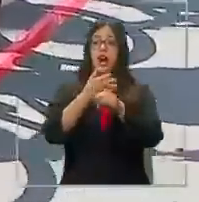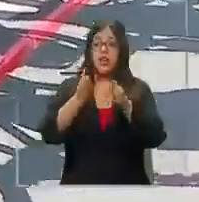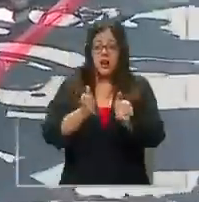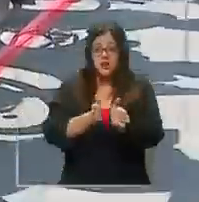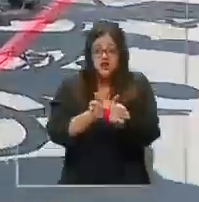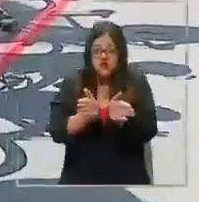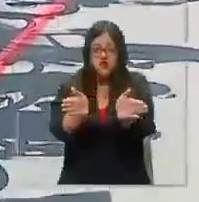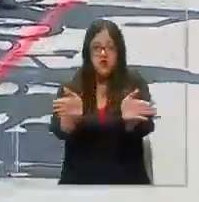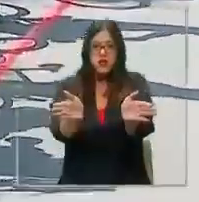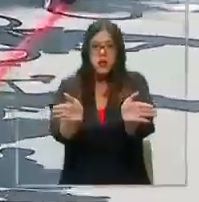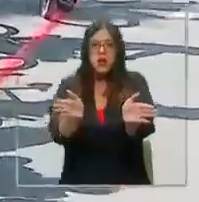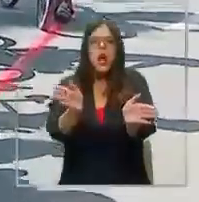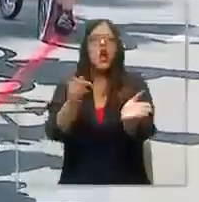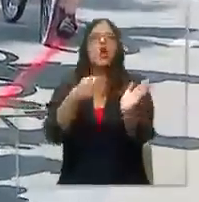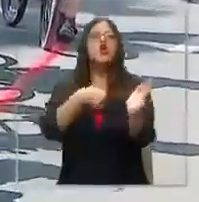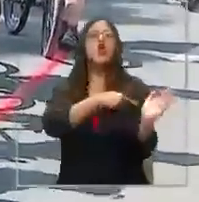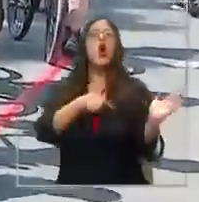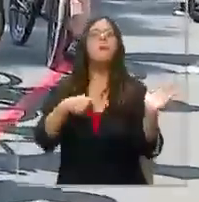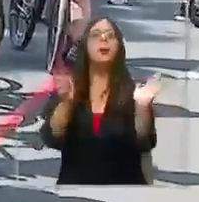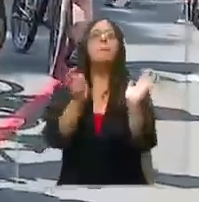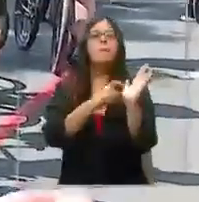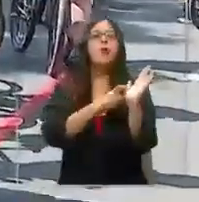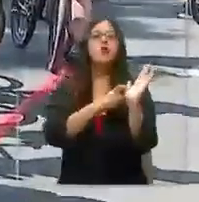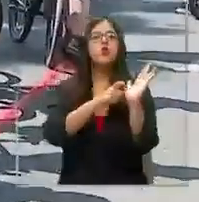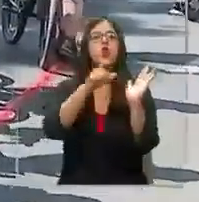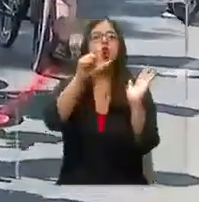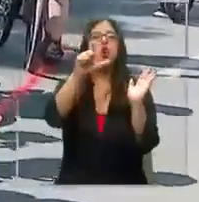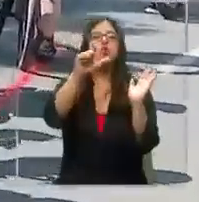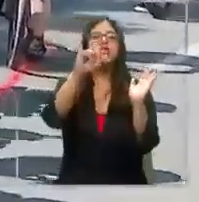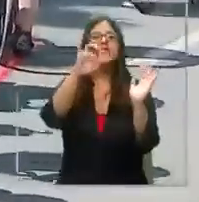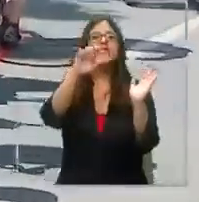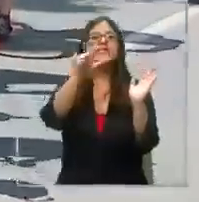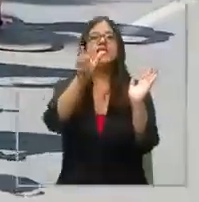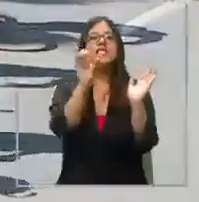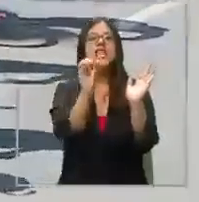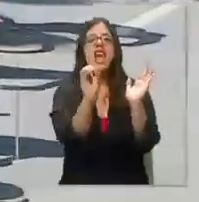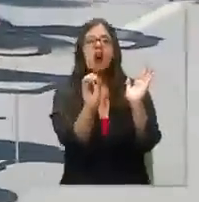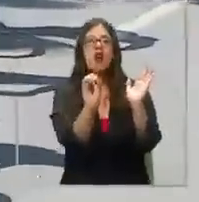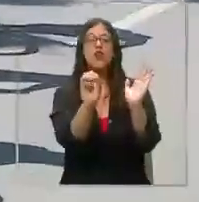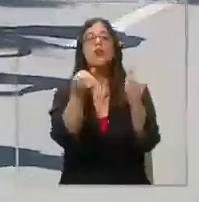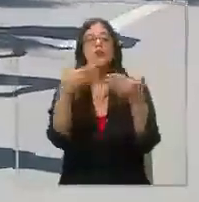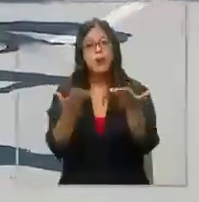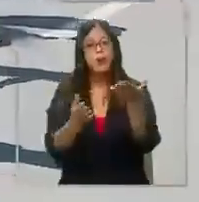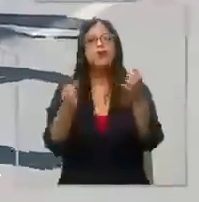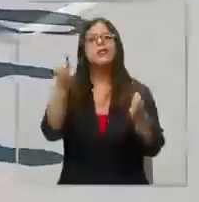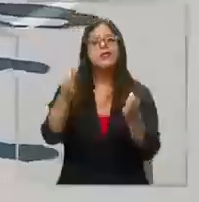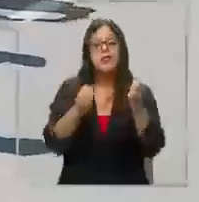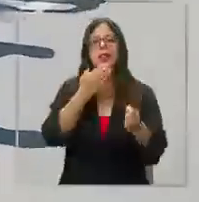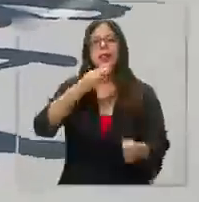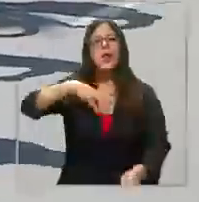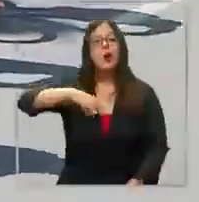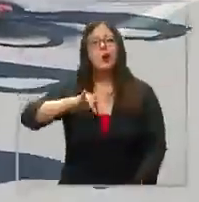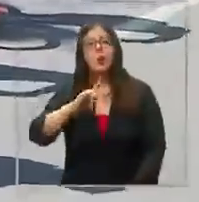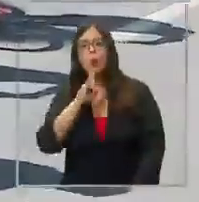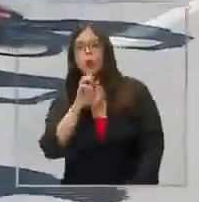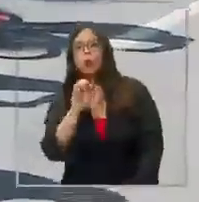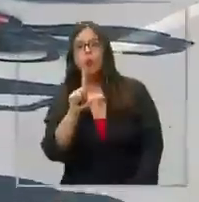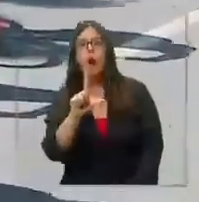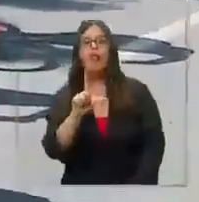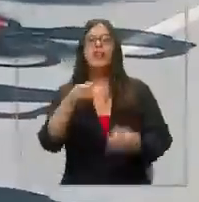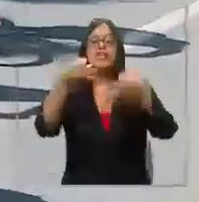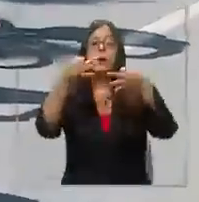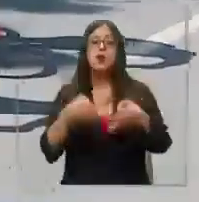llamada punto ciego que tiene el conductor de un bus. De esta manera, las autoridades de transporte e instituciones como la Mutual de Seguridad esperan ayudar